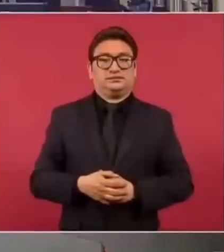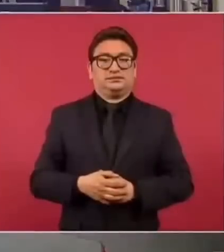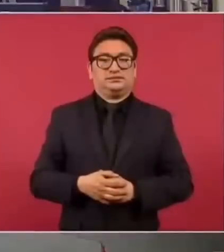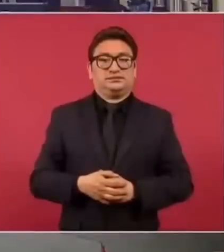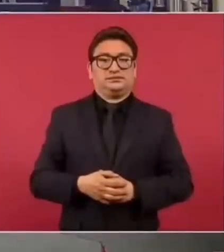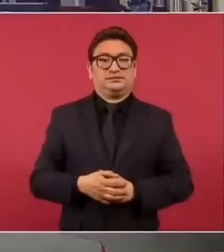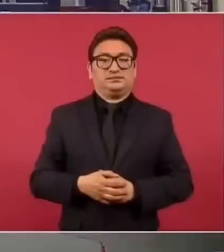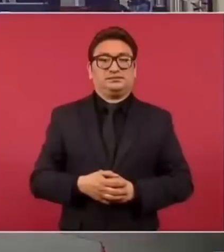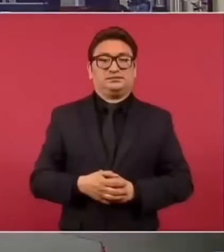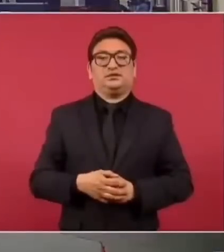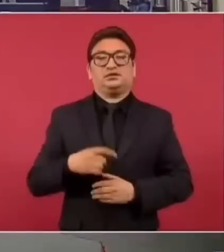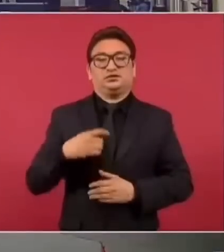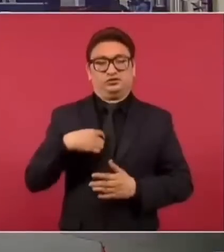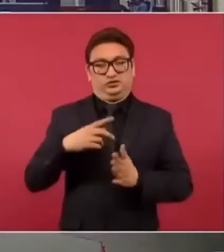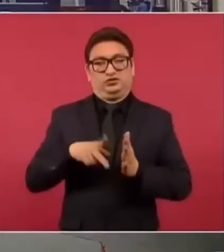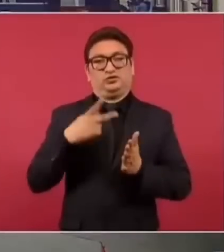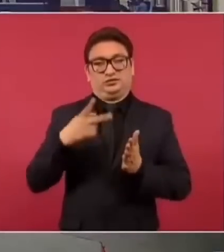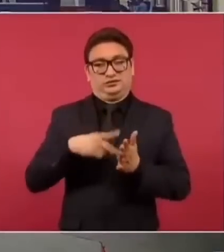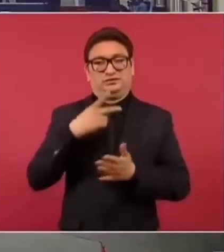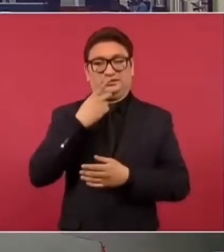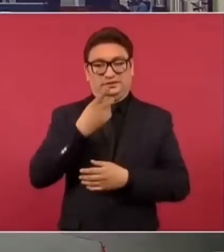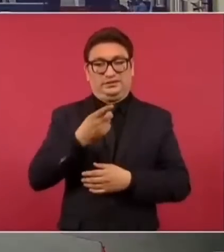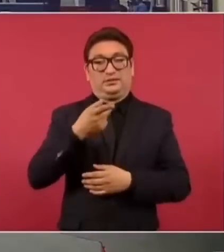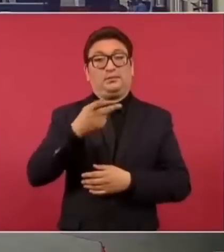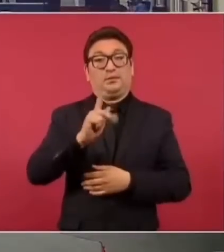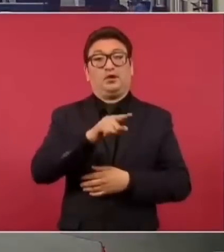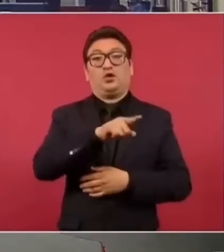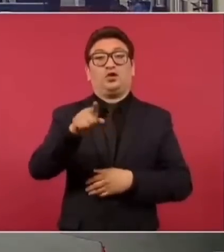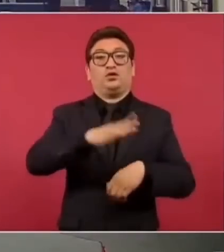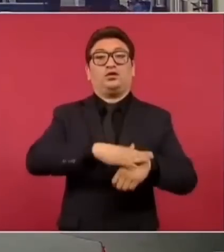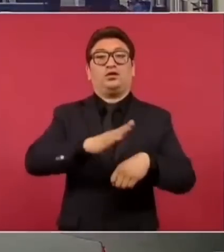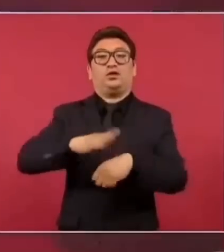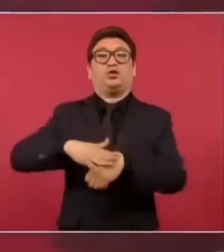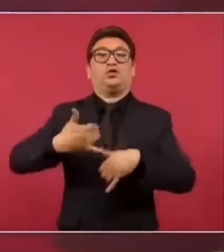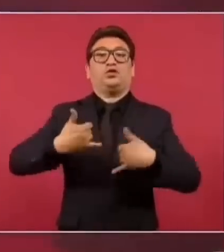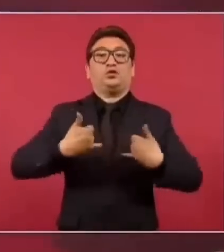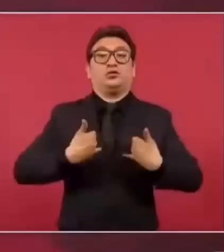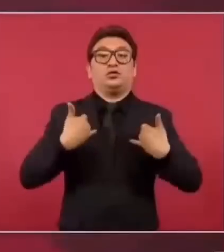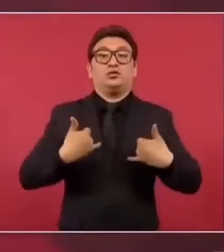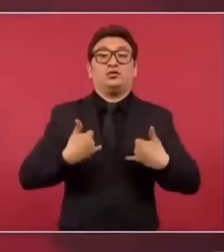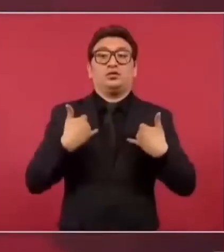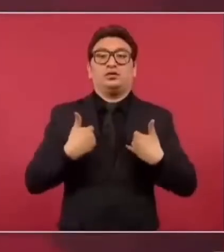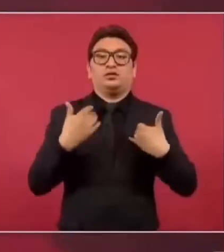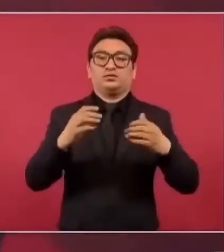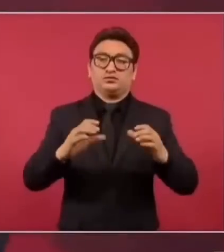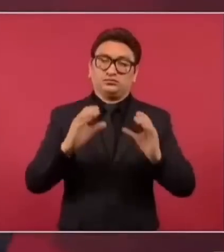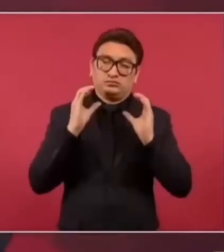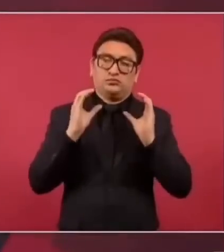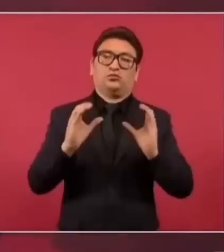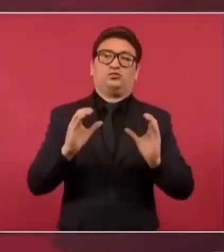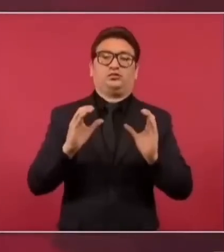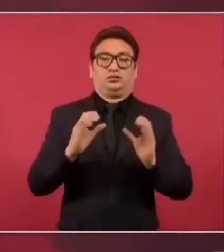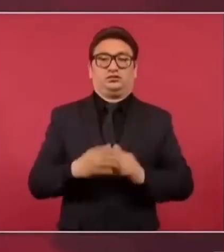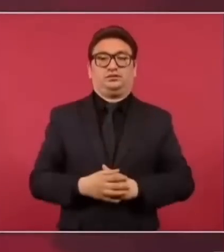Ya he dicho varias veces, pero también para los jóvenes. Hay que cuidar